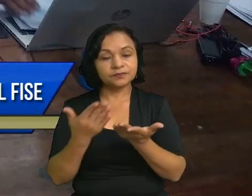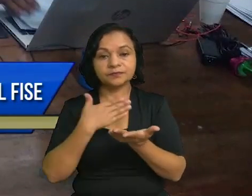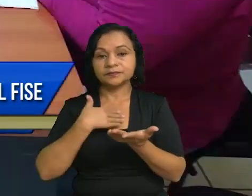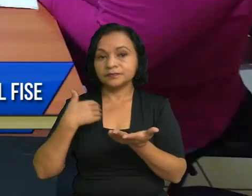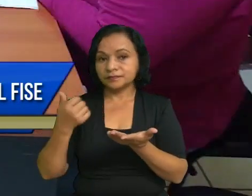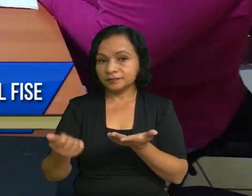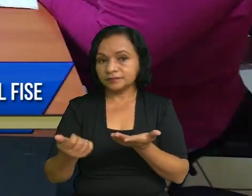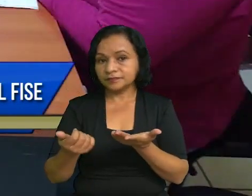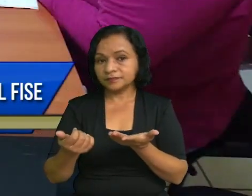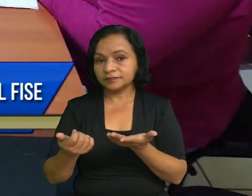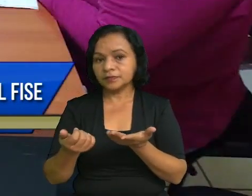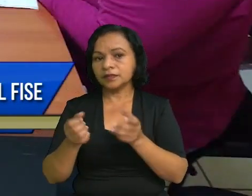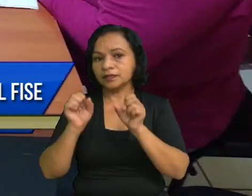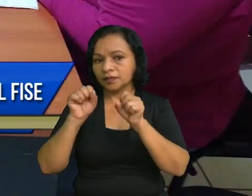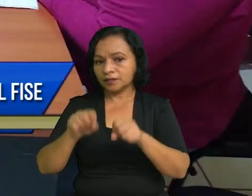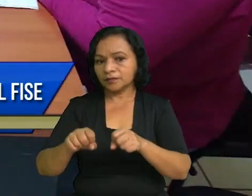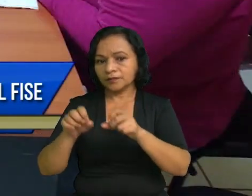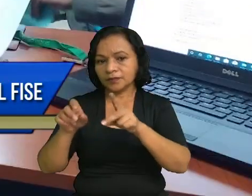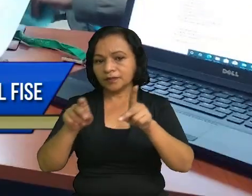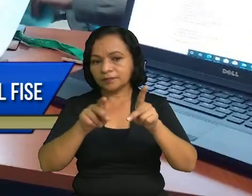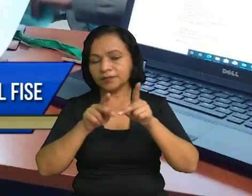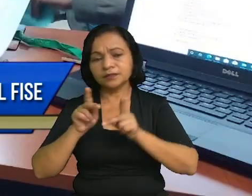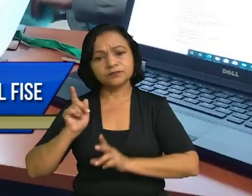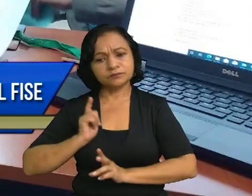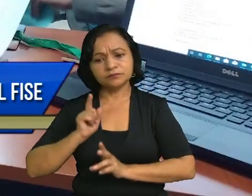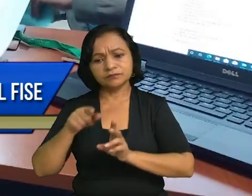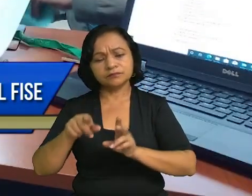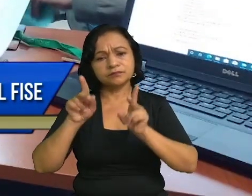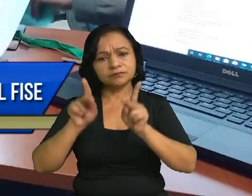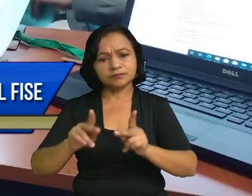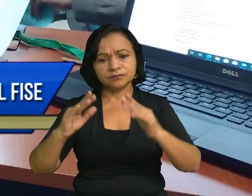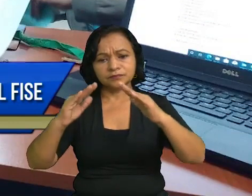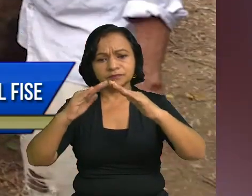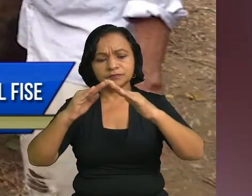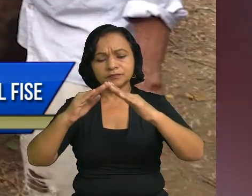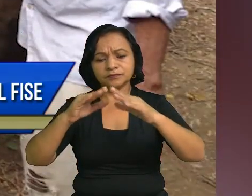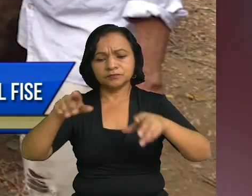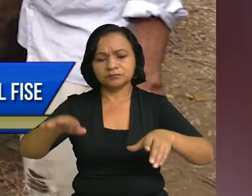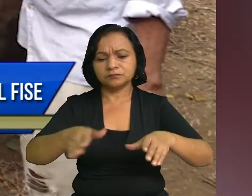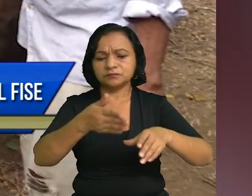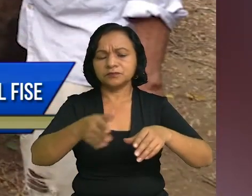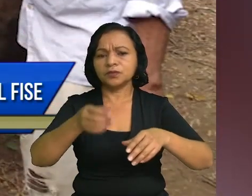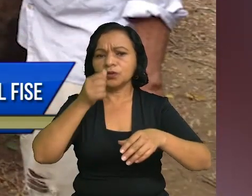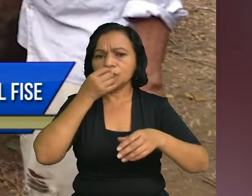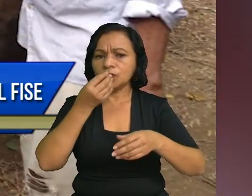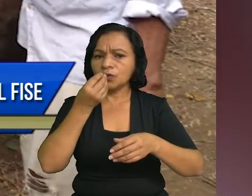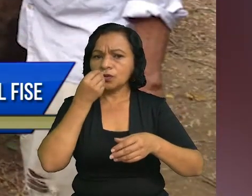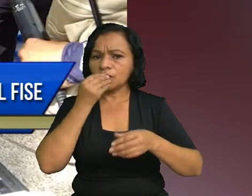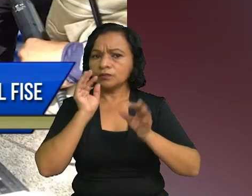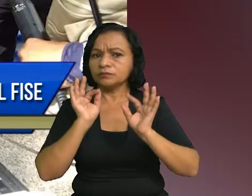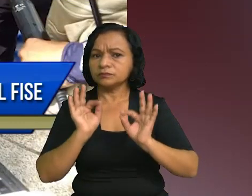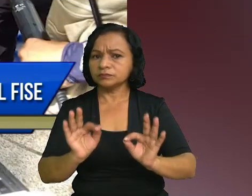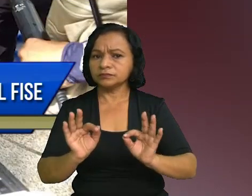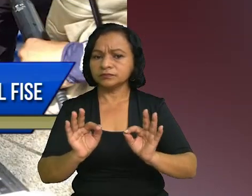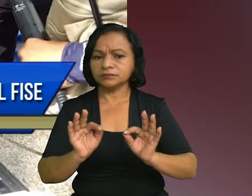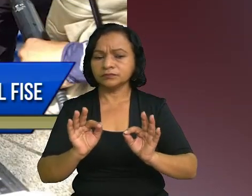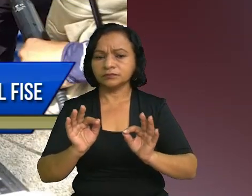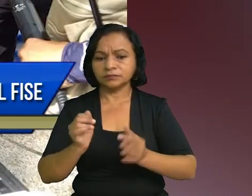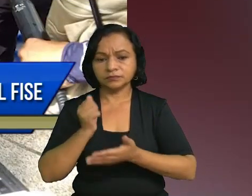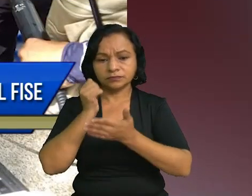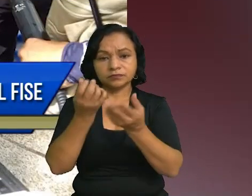las posibilidades de que la gente tenga garantizada su alimentación nosotros cuando invertimos en agua